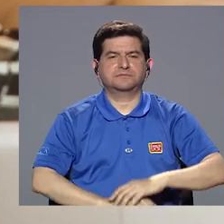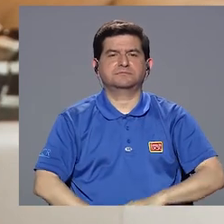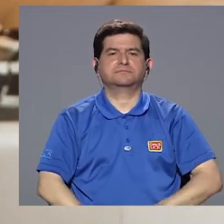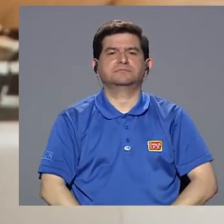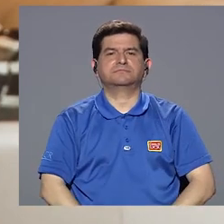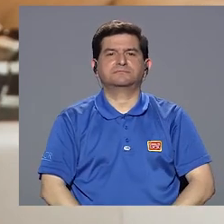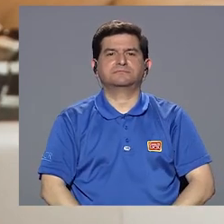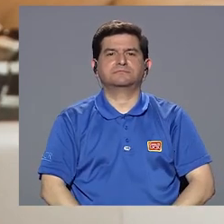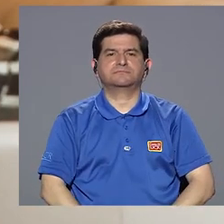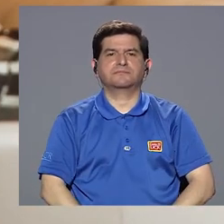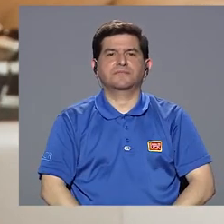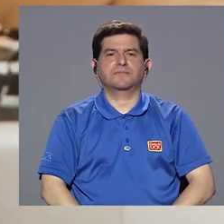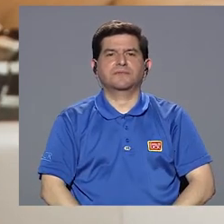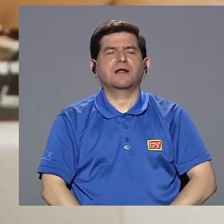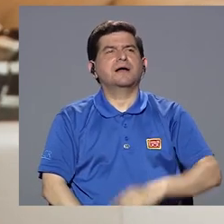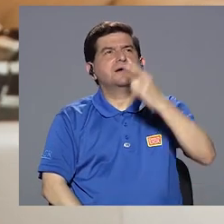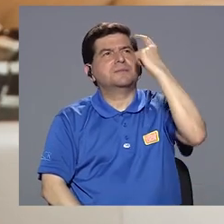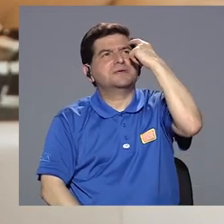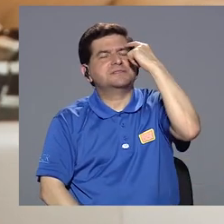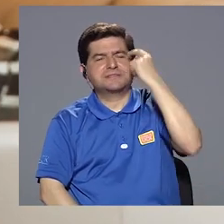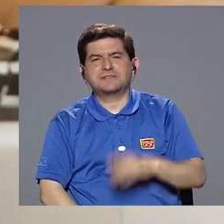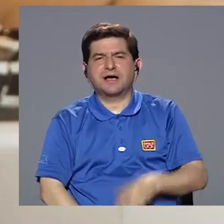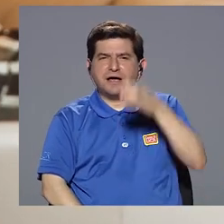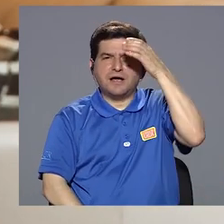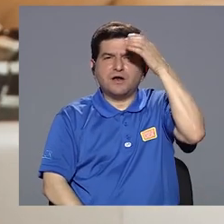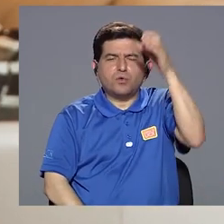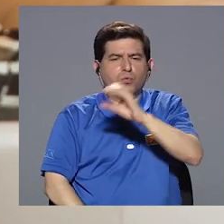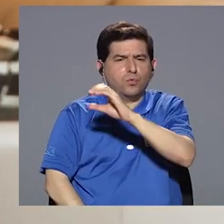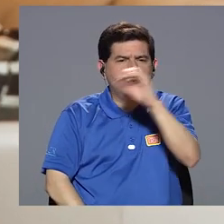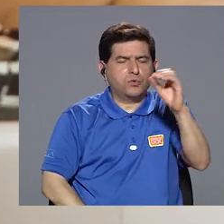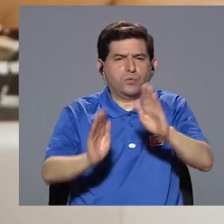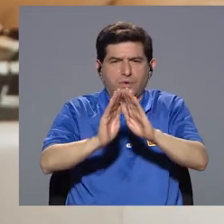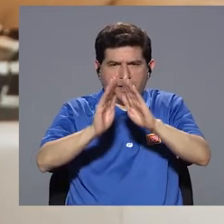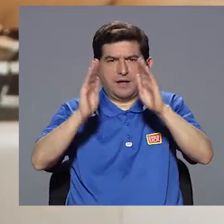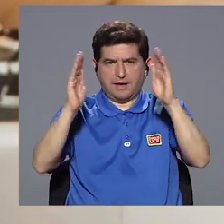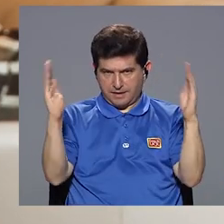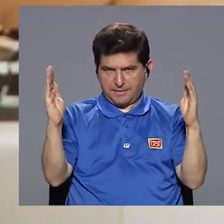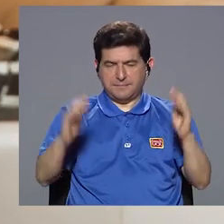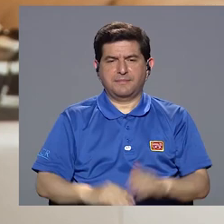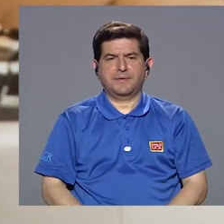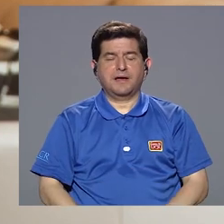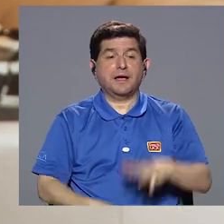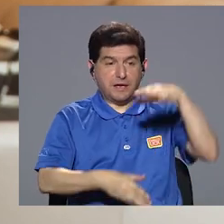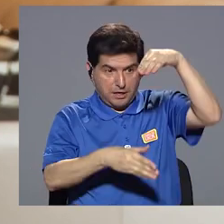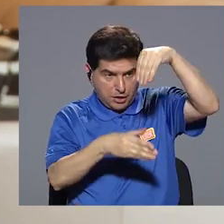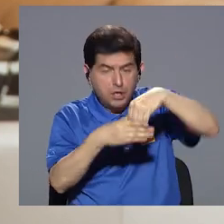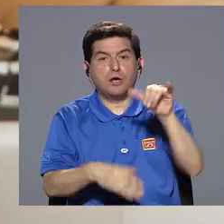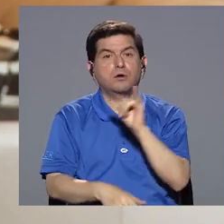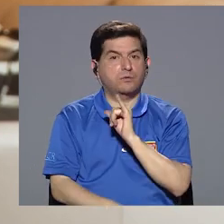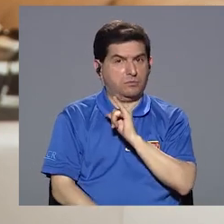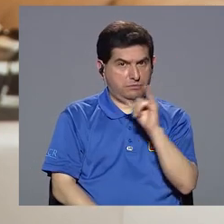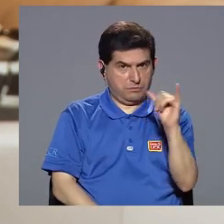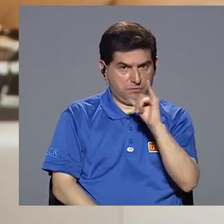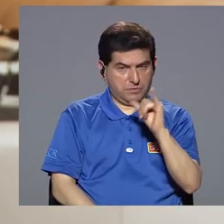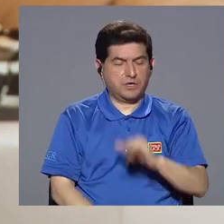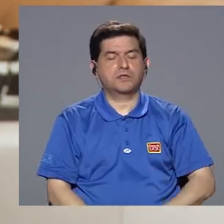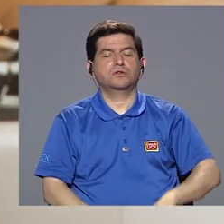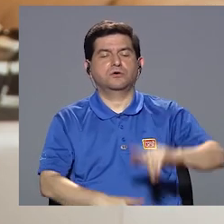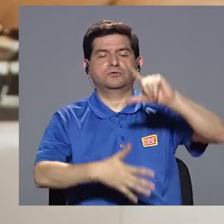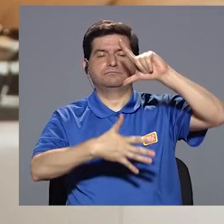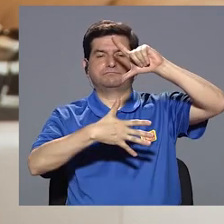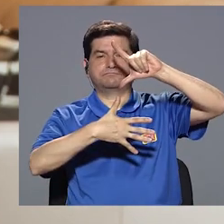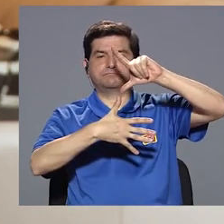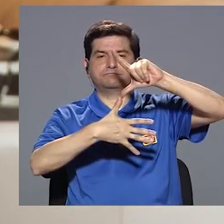países concibiendo a la cultura occidental en términos muy amplios y por supuesto que comprendiendo también